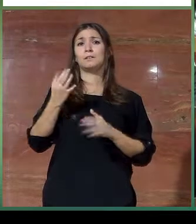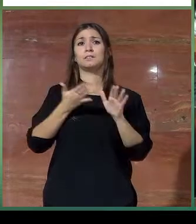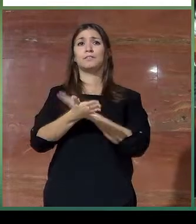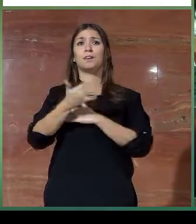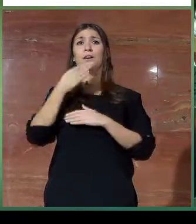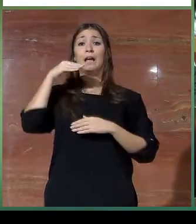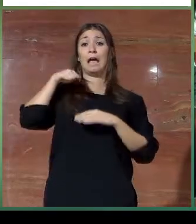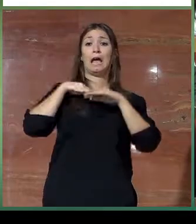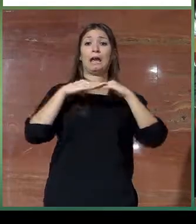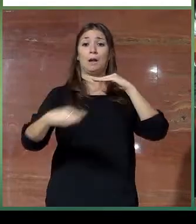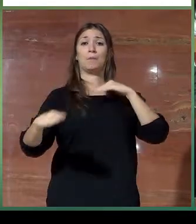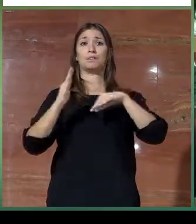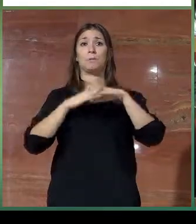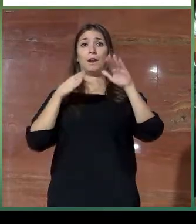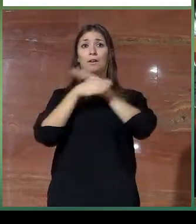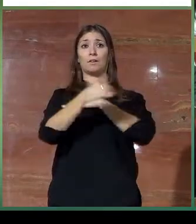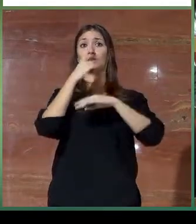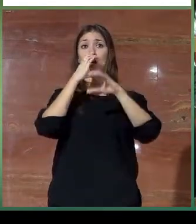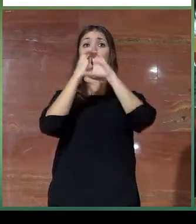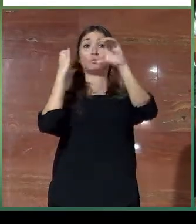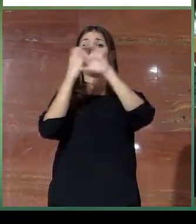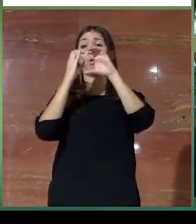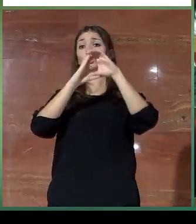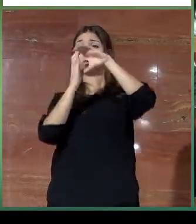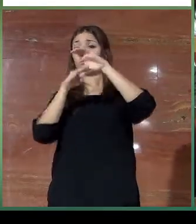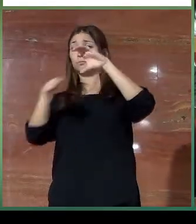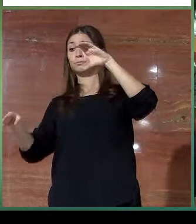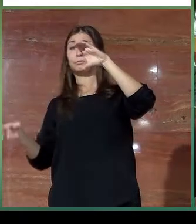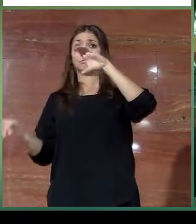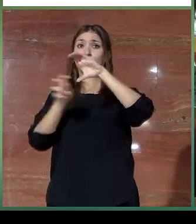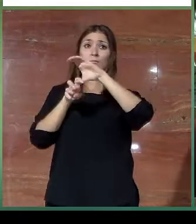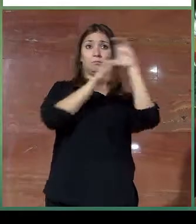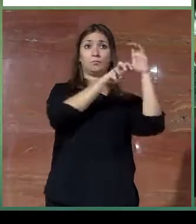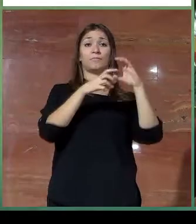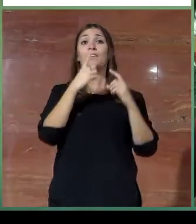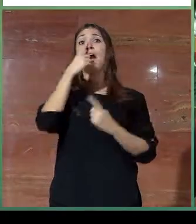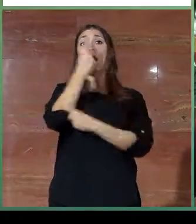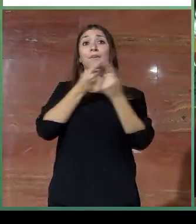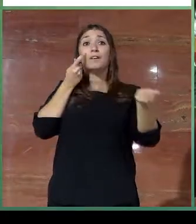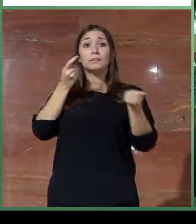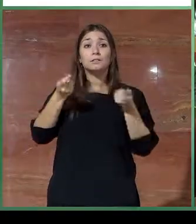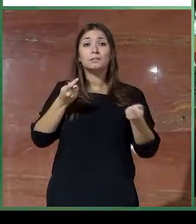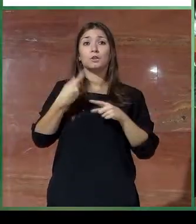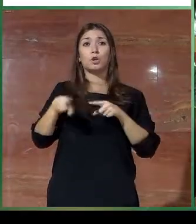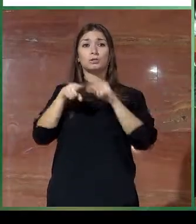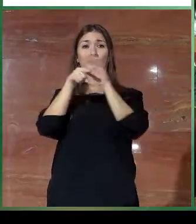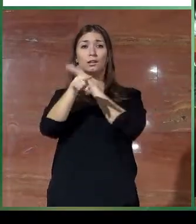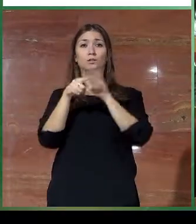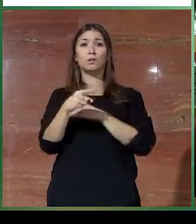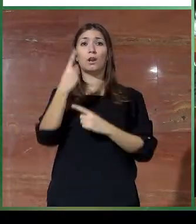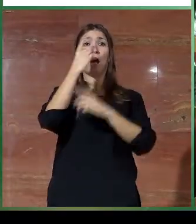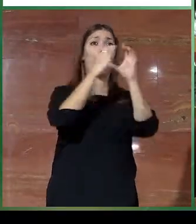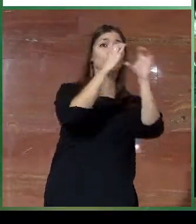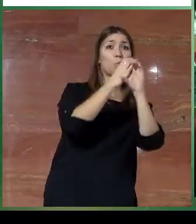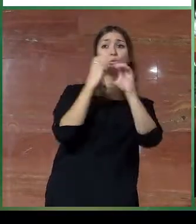de acceso y bajada a los autocares, que muchas veces la coordinación logística entre unos autobuses y